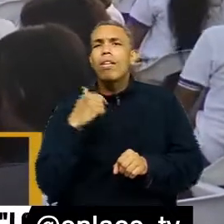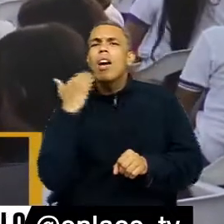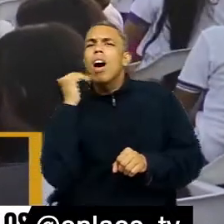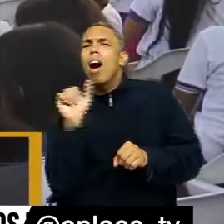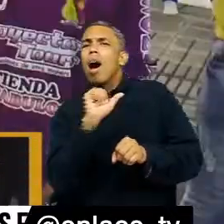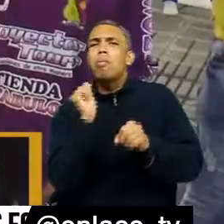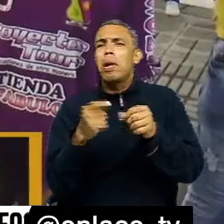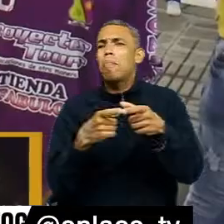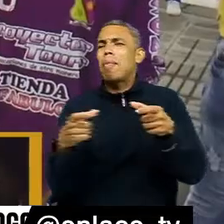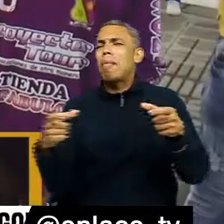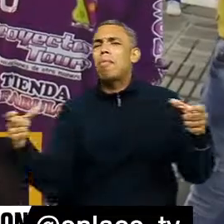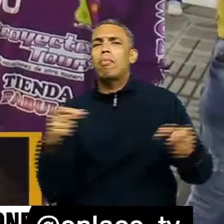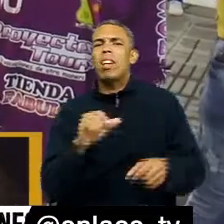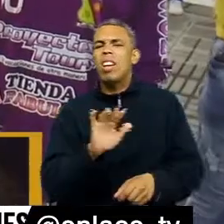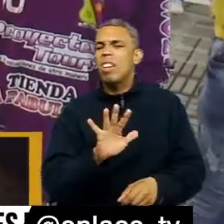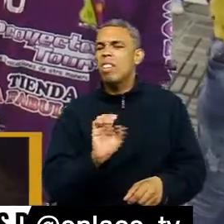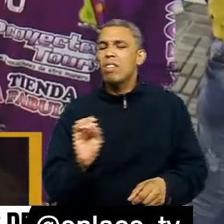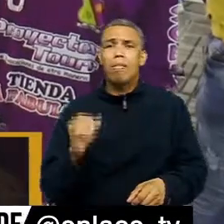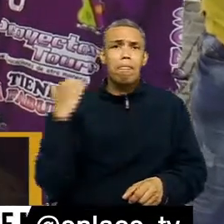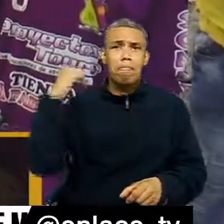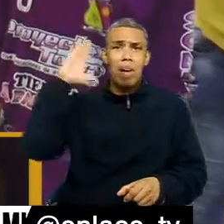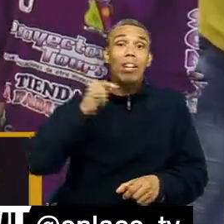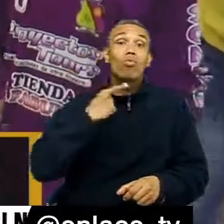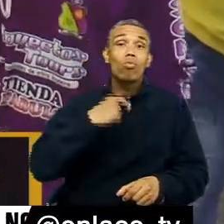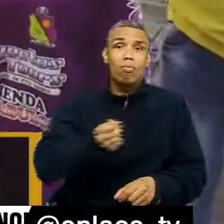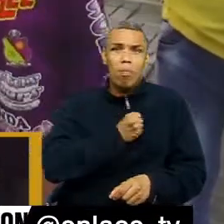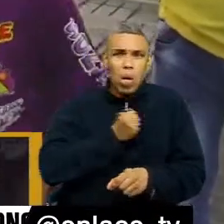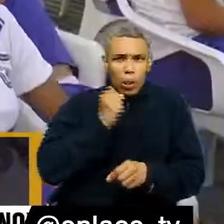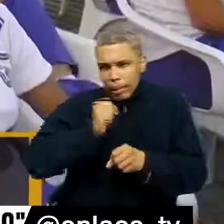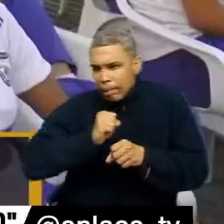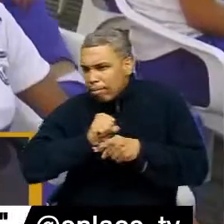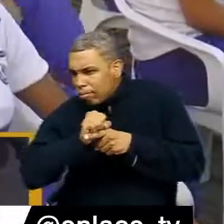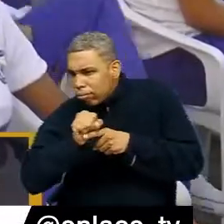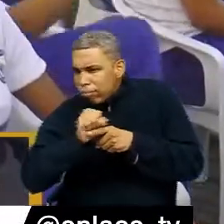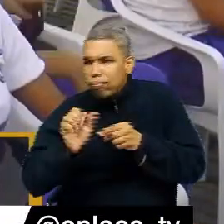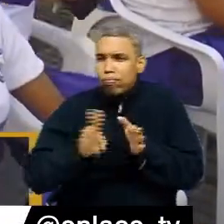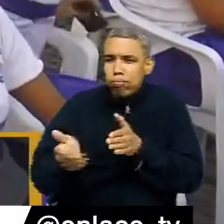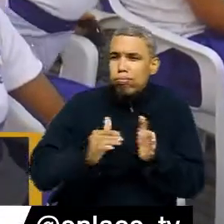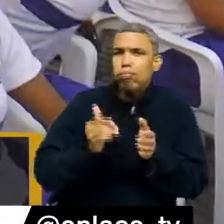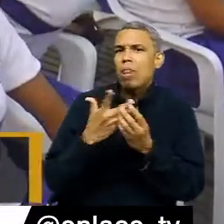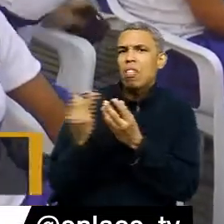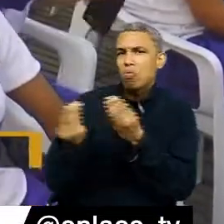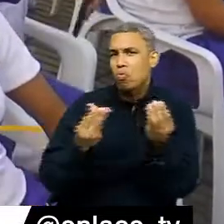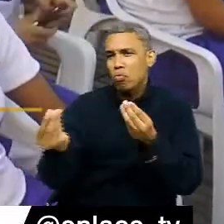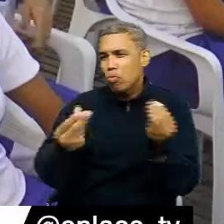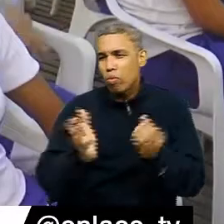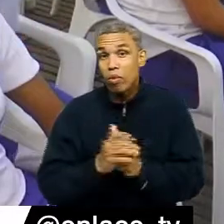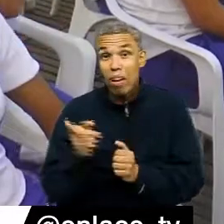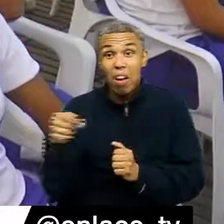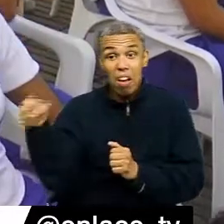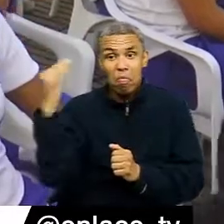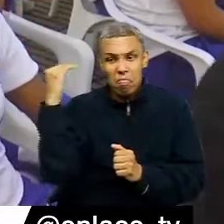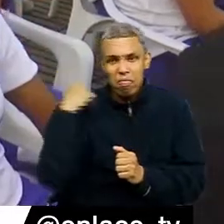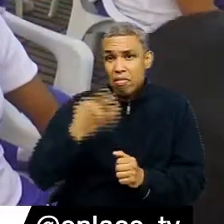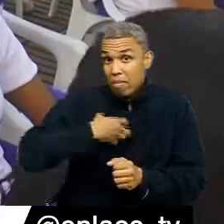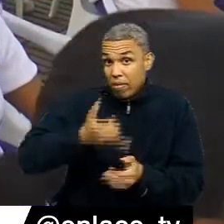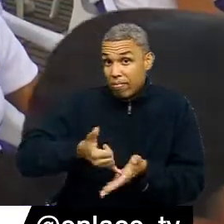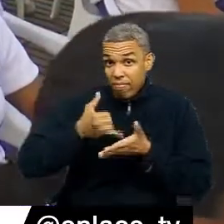en Barranca Bermeja esta disciplina deportiva en diferentes equipos, muchos de estos campeones en eventos nacionales y